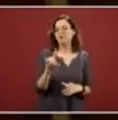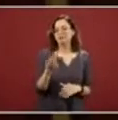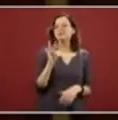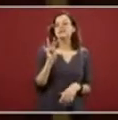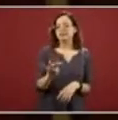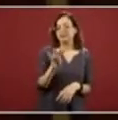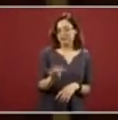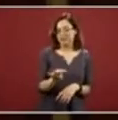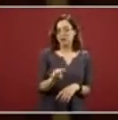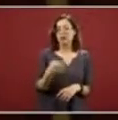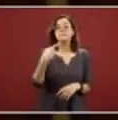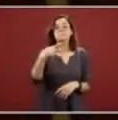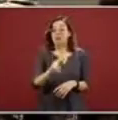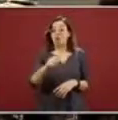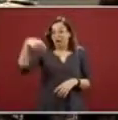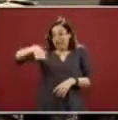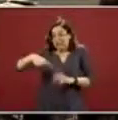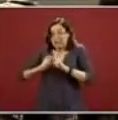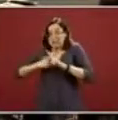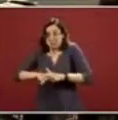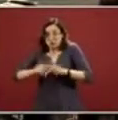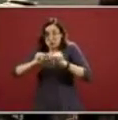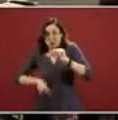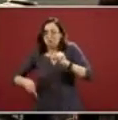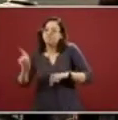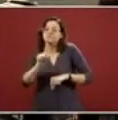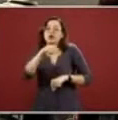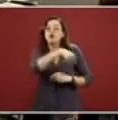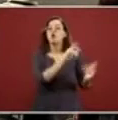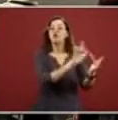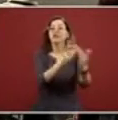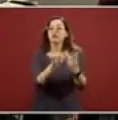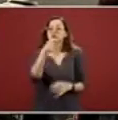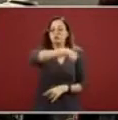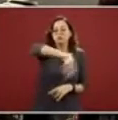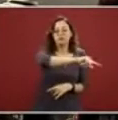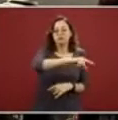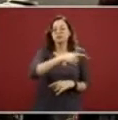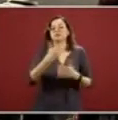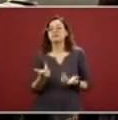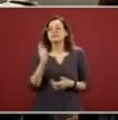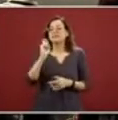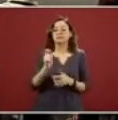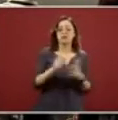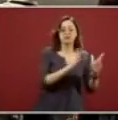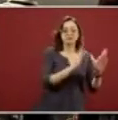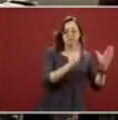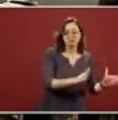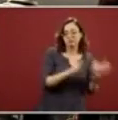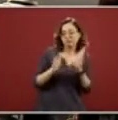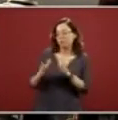casos asociados a importación. Si recuerdan, en función de la definición de los escenarios, eso todavía se mantiene dentro